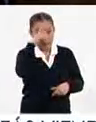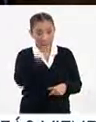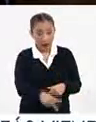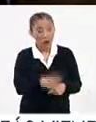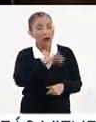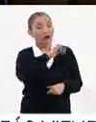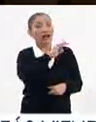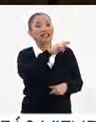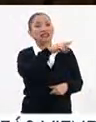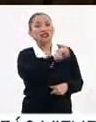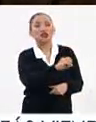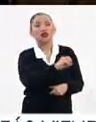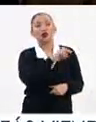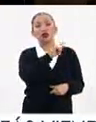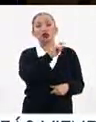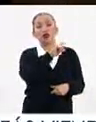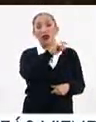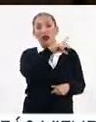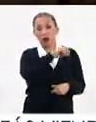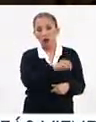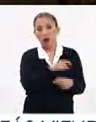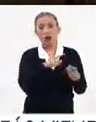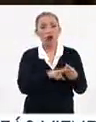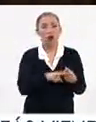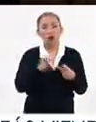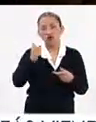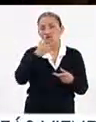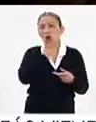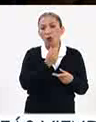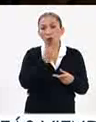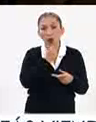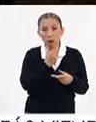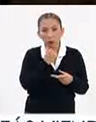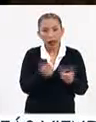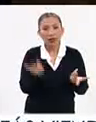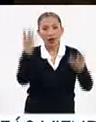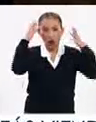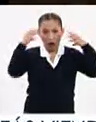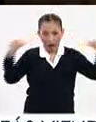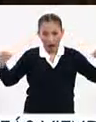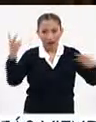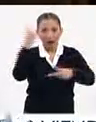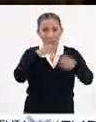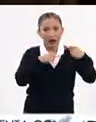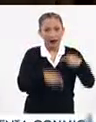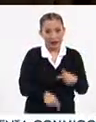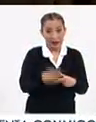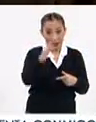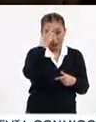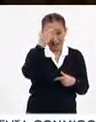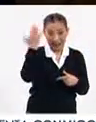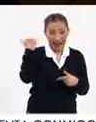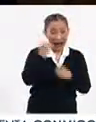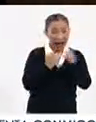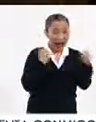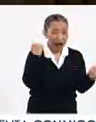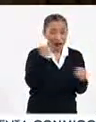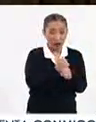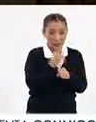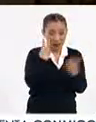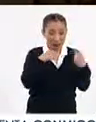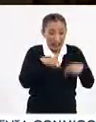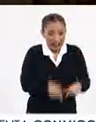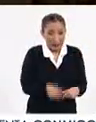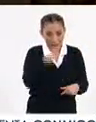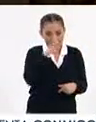Toledo, Jan Hendricks, es casi mexicano, ¿no? Un holandés volador que vive en México hace muchos años, Pura López